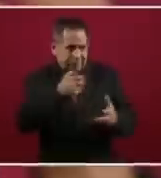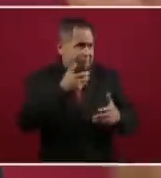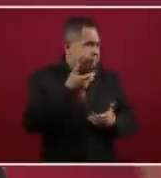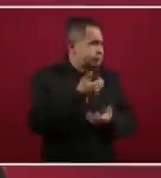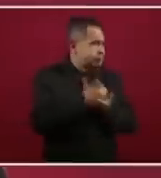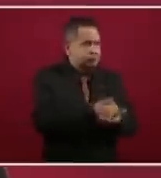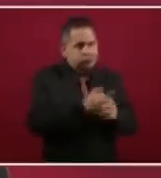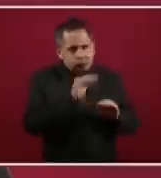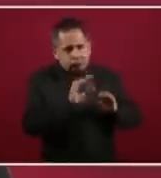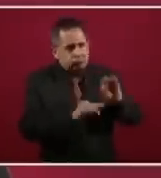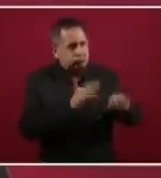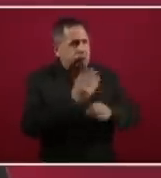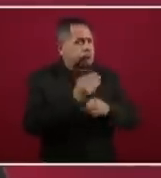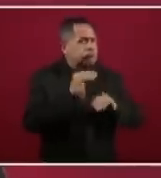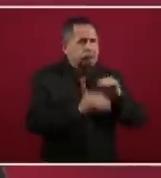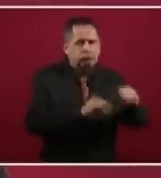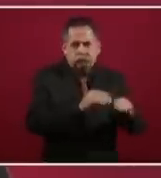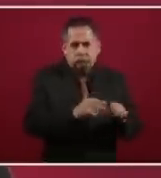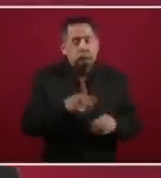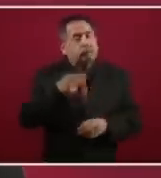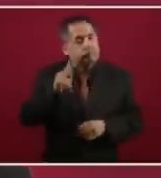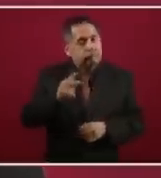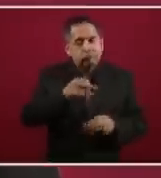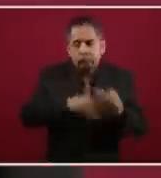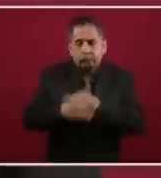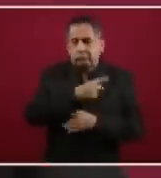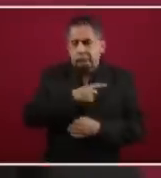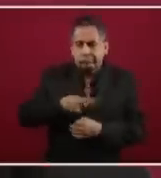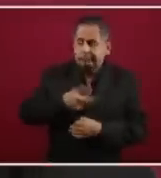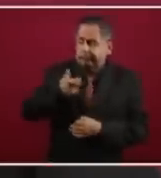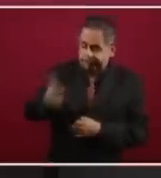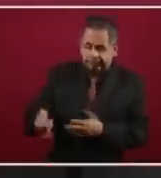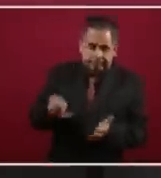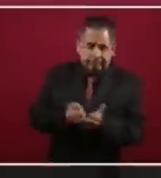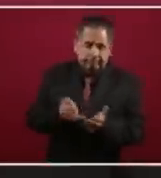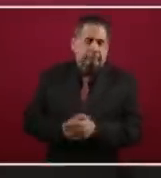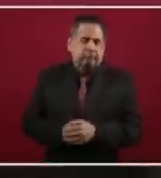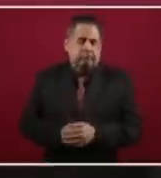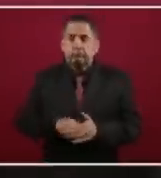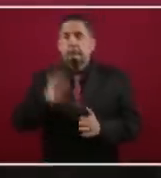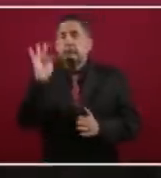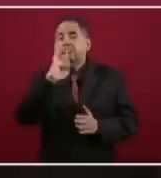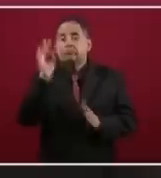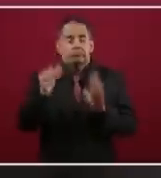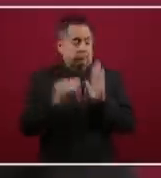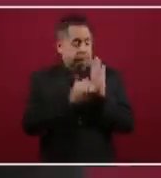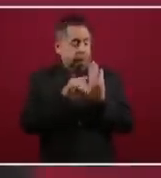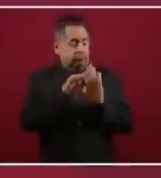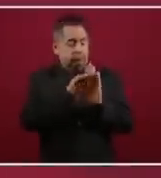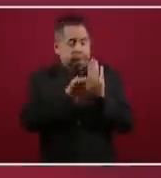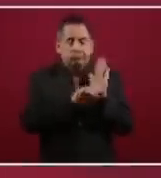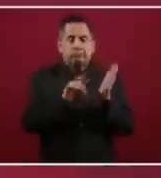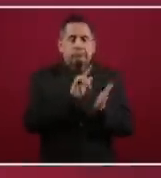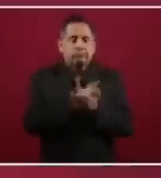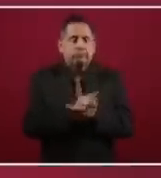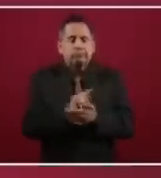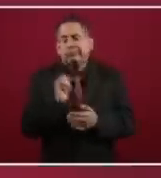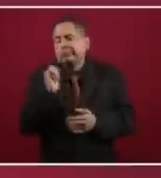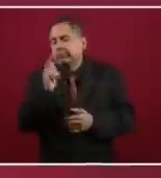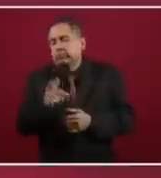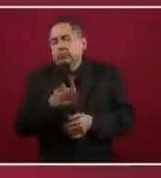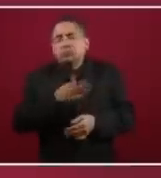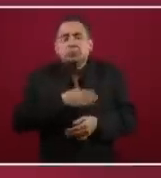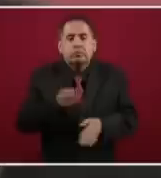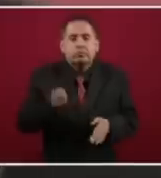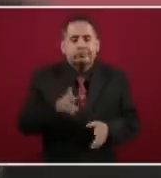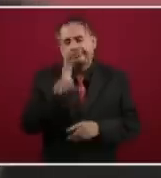para ayudar a las personas. Pero al momento de dejar abierto eso, pues es lo mismo, ¿no?